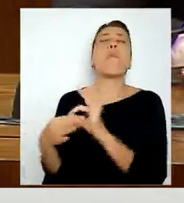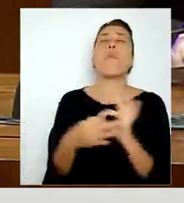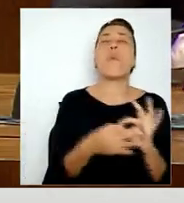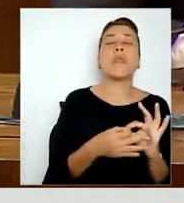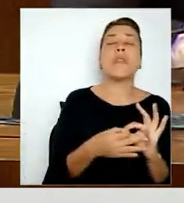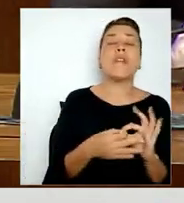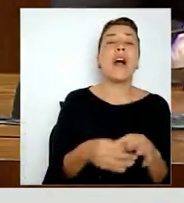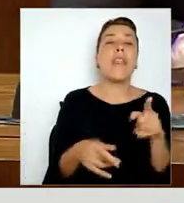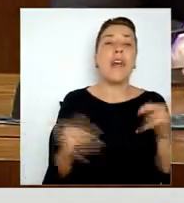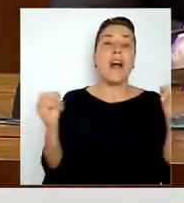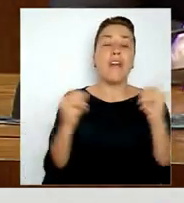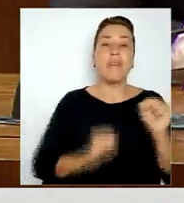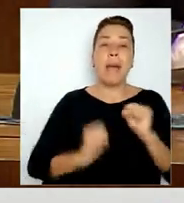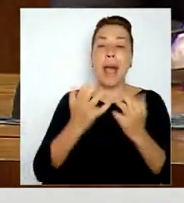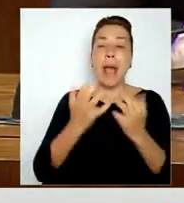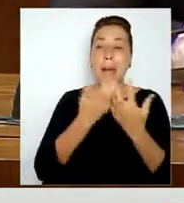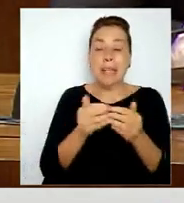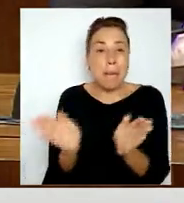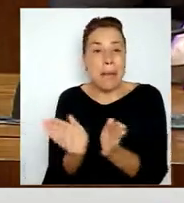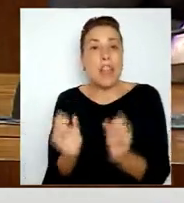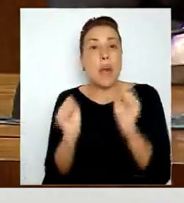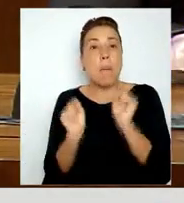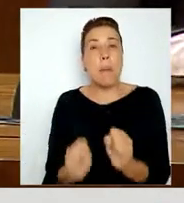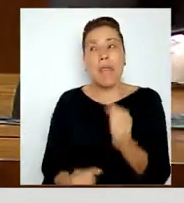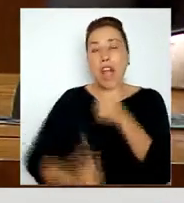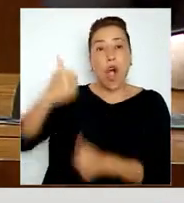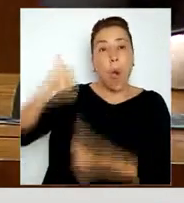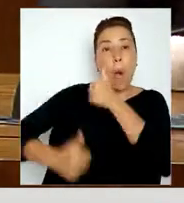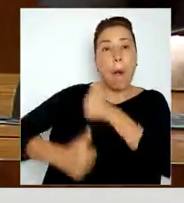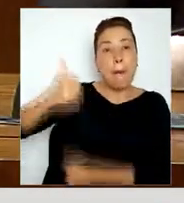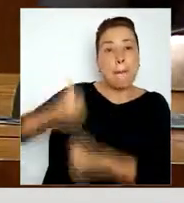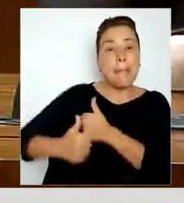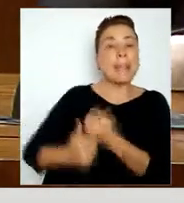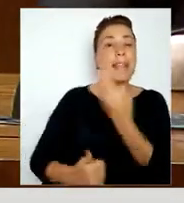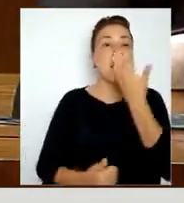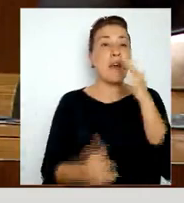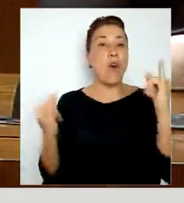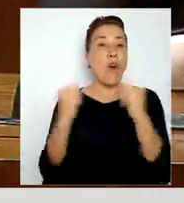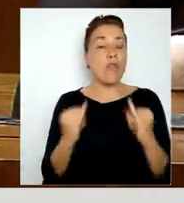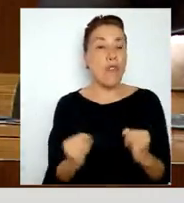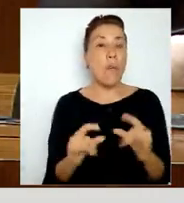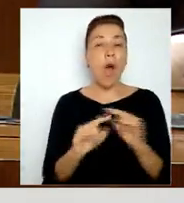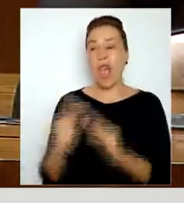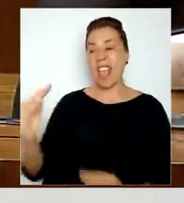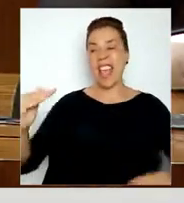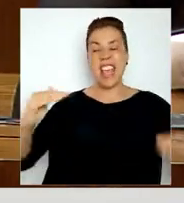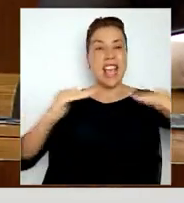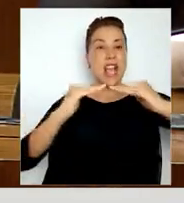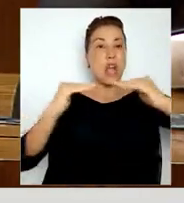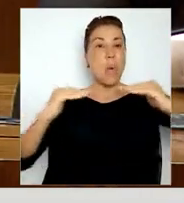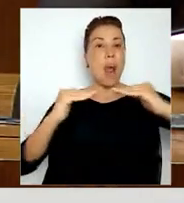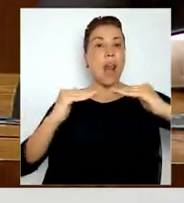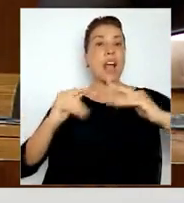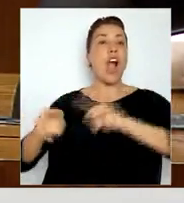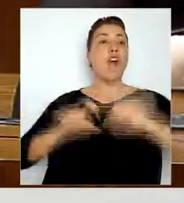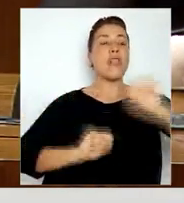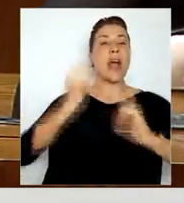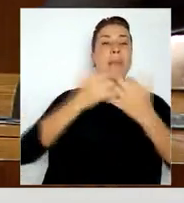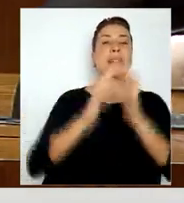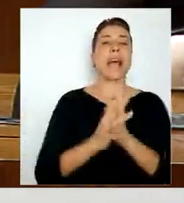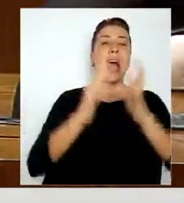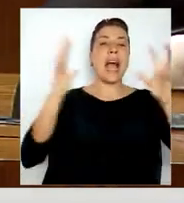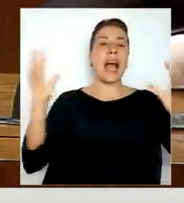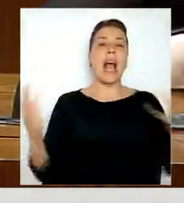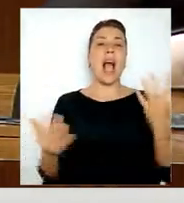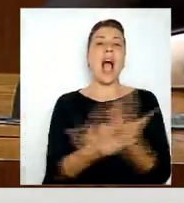empresas de menor tamaño podrán competir en mejor o en igualdad de condiciones respecto de las grandes que tienen muchos equipos y que a veces